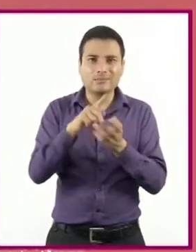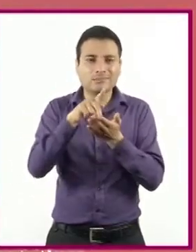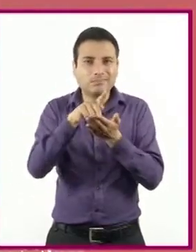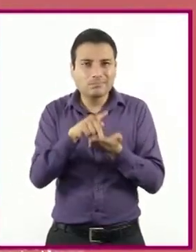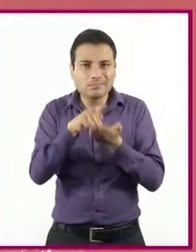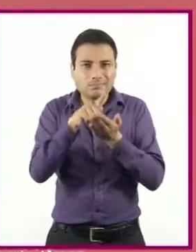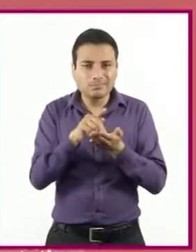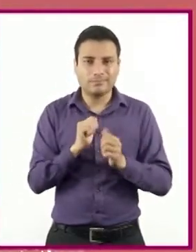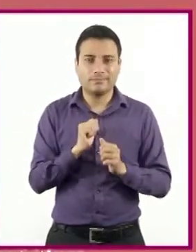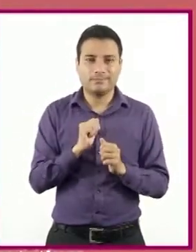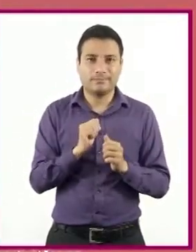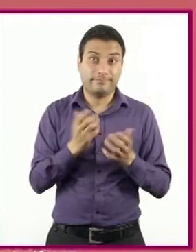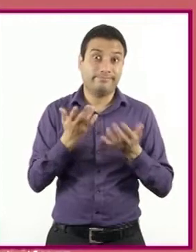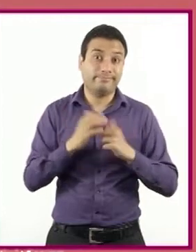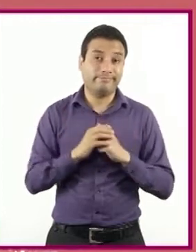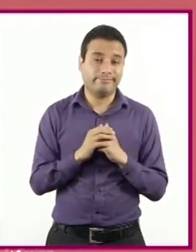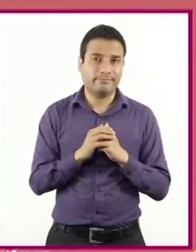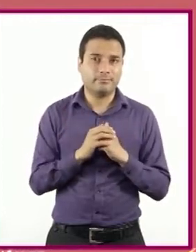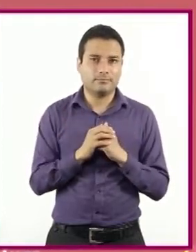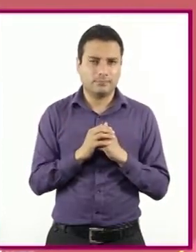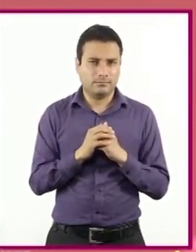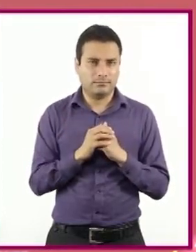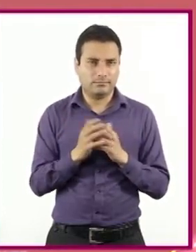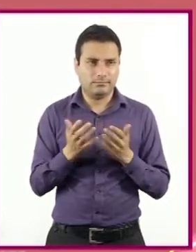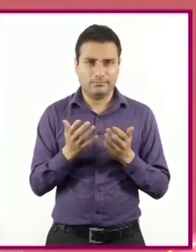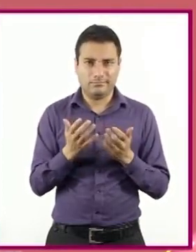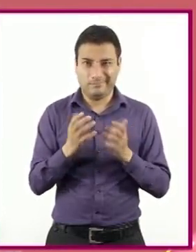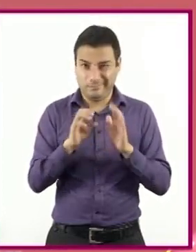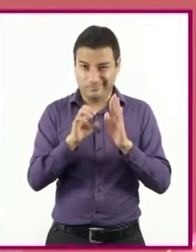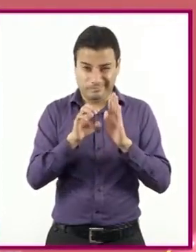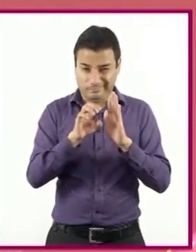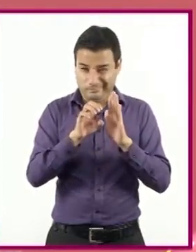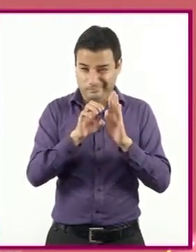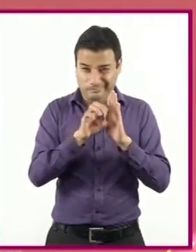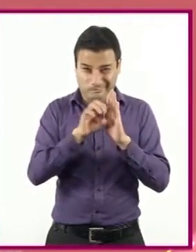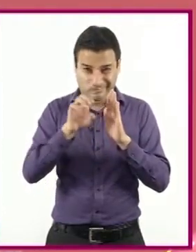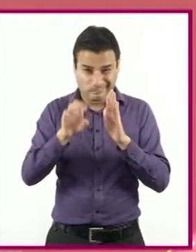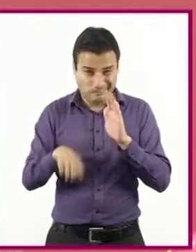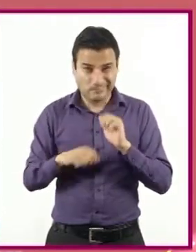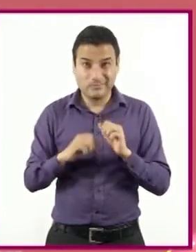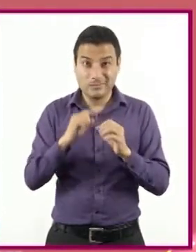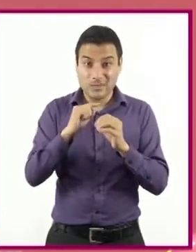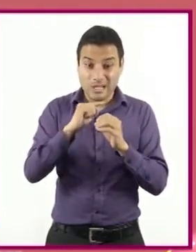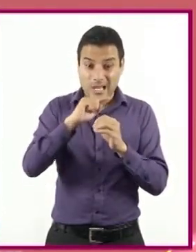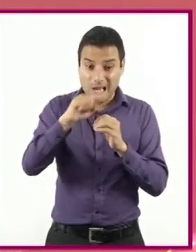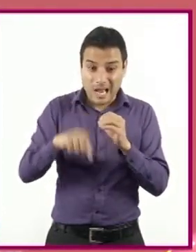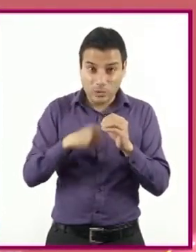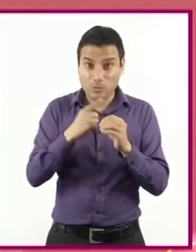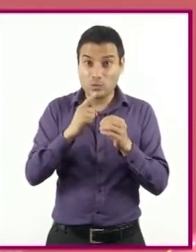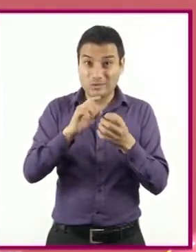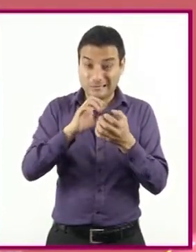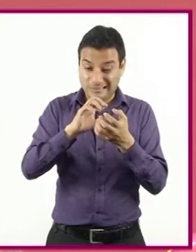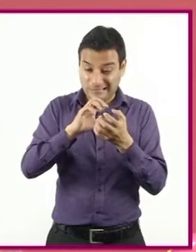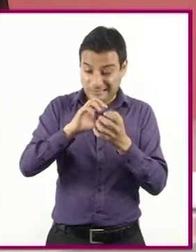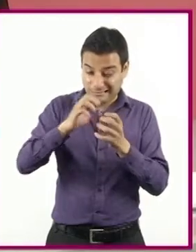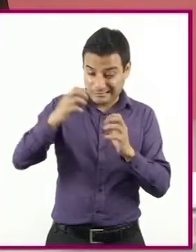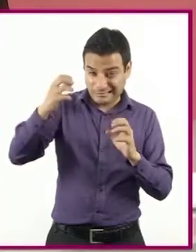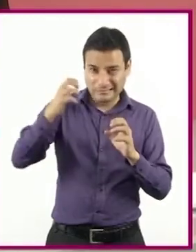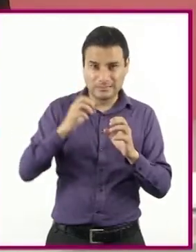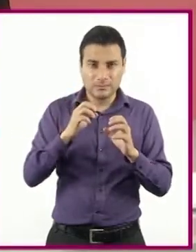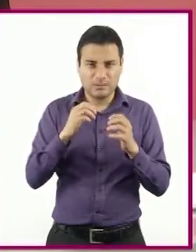y alumnos, ¿se imaginan la cantidad de átomos, moléculas, iones y partículas más pequeñas que constituyen toda la